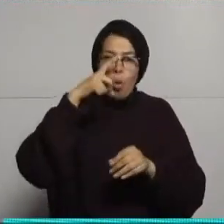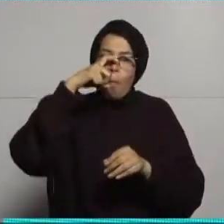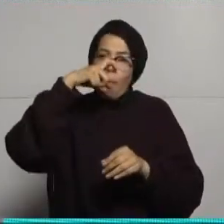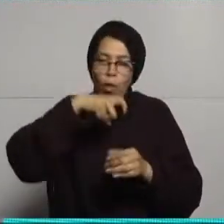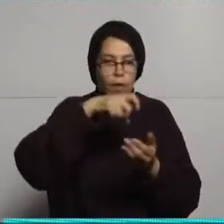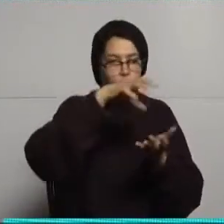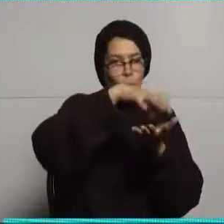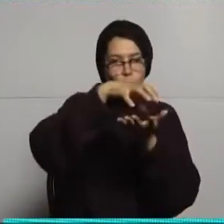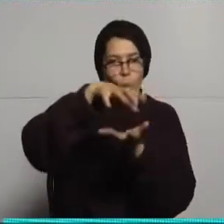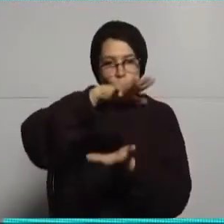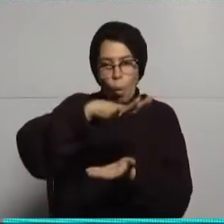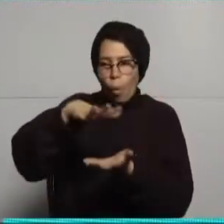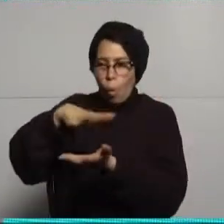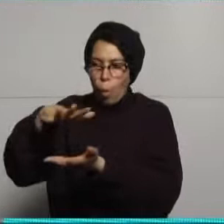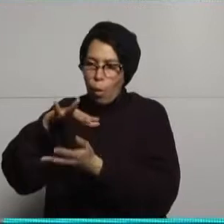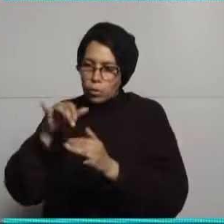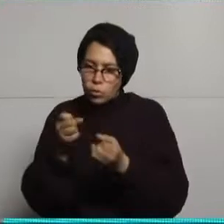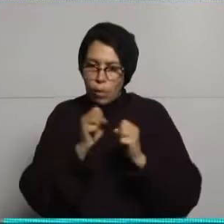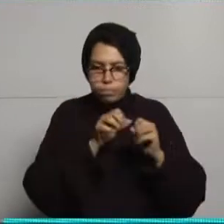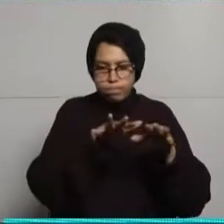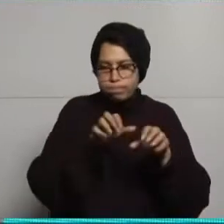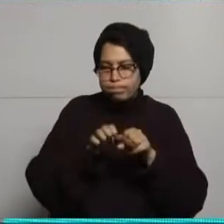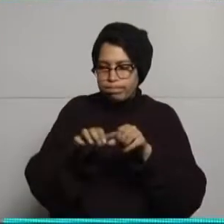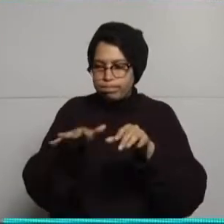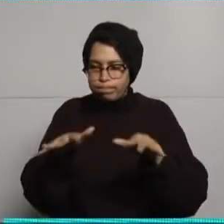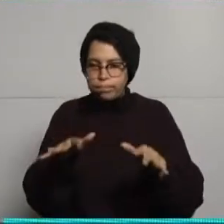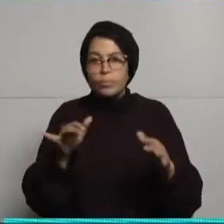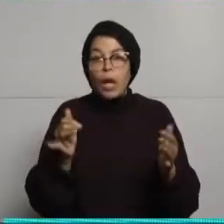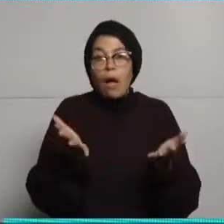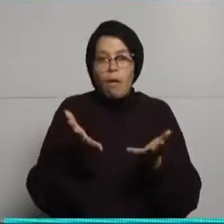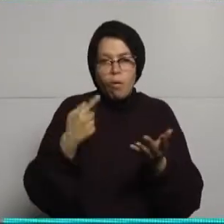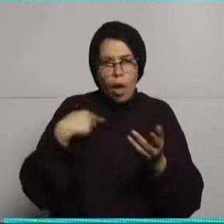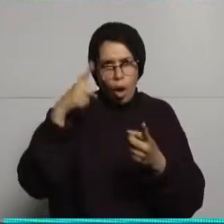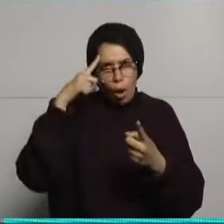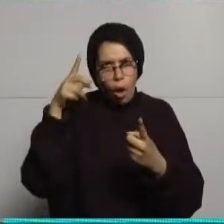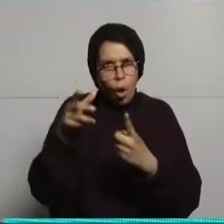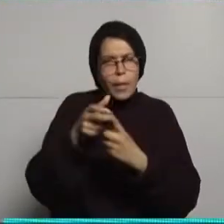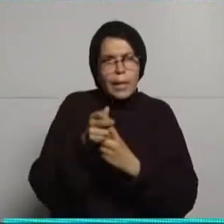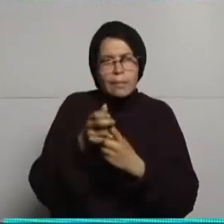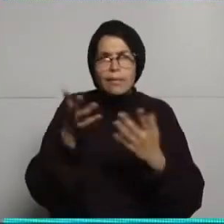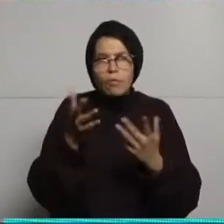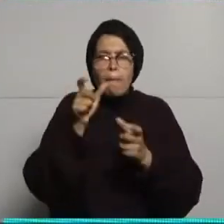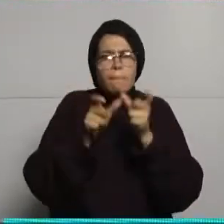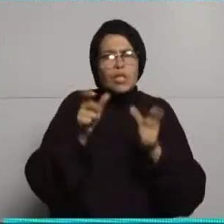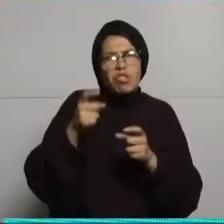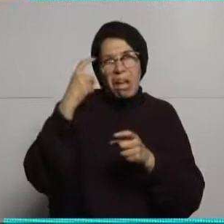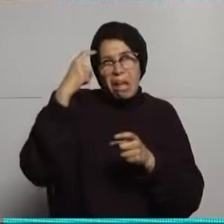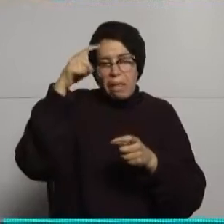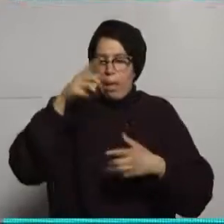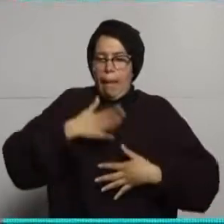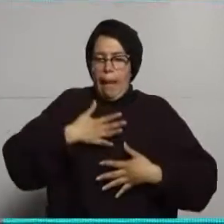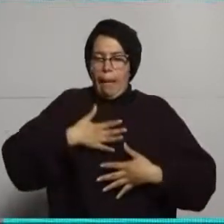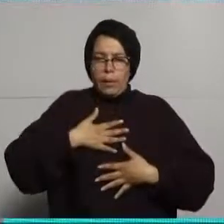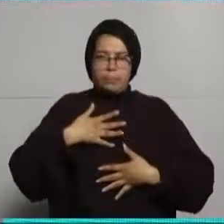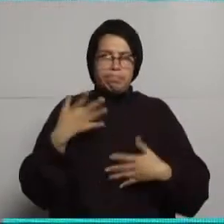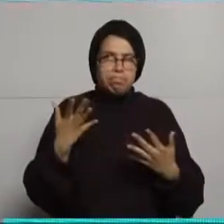realmente entendiendo que como tal cual teníamos nuestro objetivo, la gente no pensó tanto en ideas para ellos o